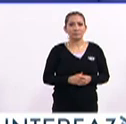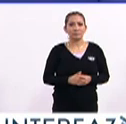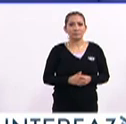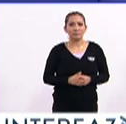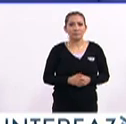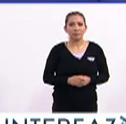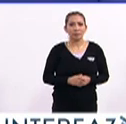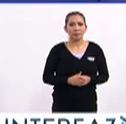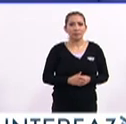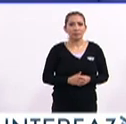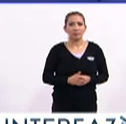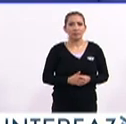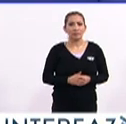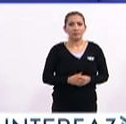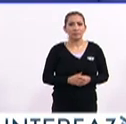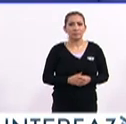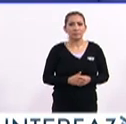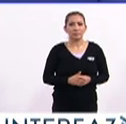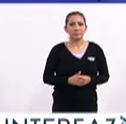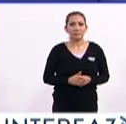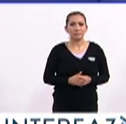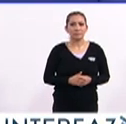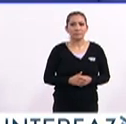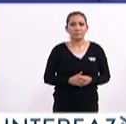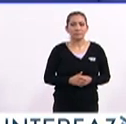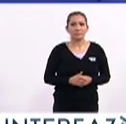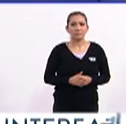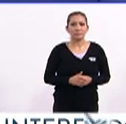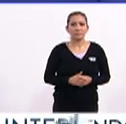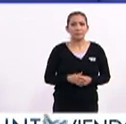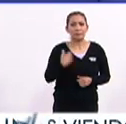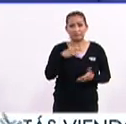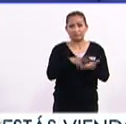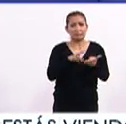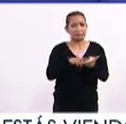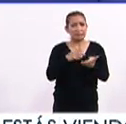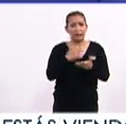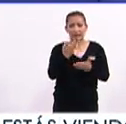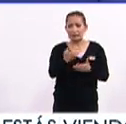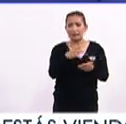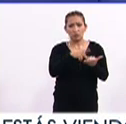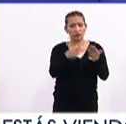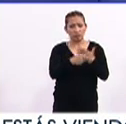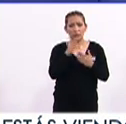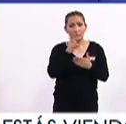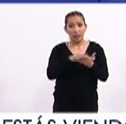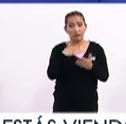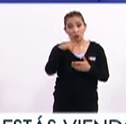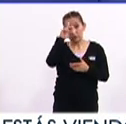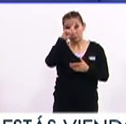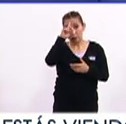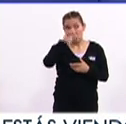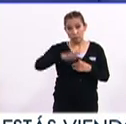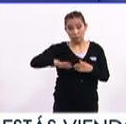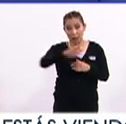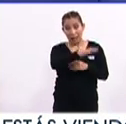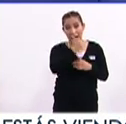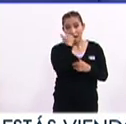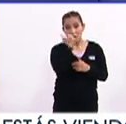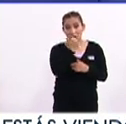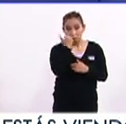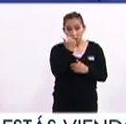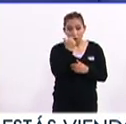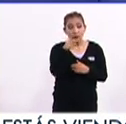paciente pues tenga apego al tratamiento. Y esa es la interdisciplinariedad tan valiosa que tienen estos proyectos, así que el consejo para los estudiantes y